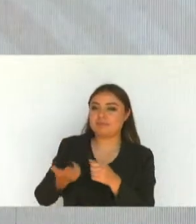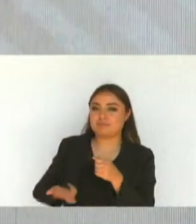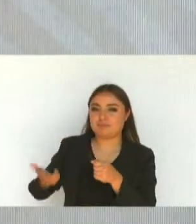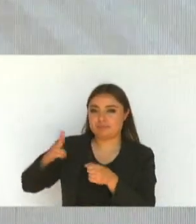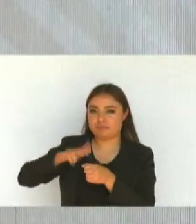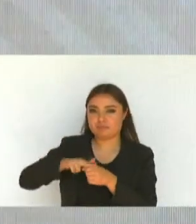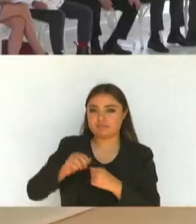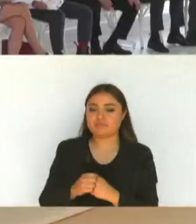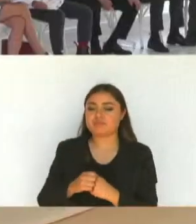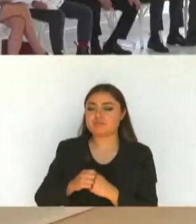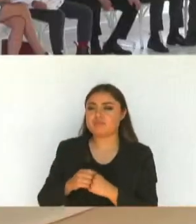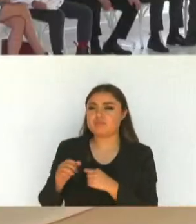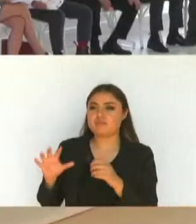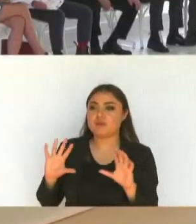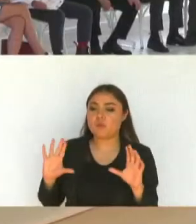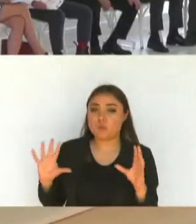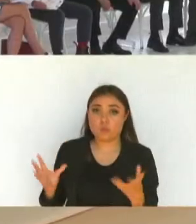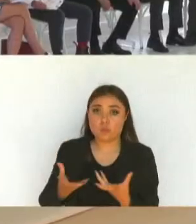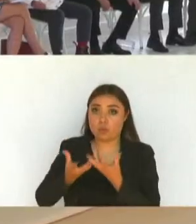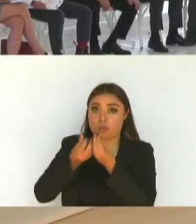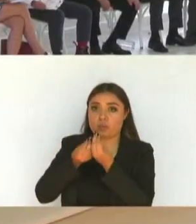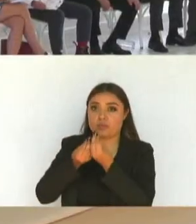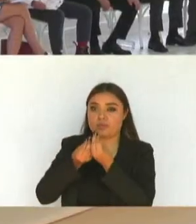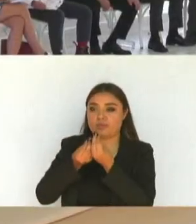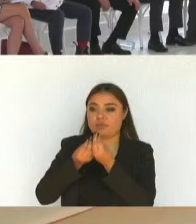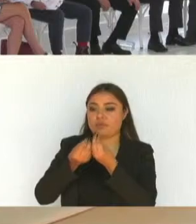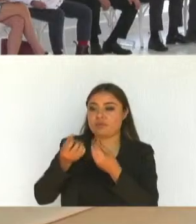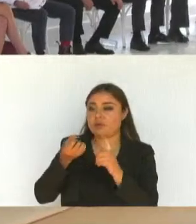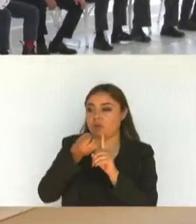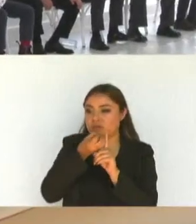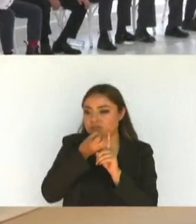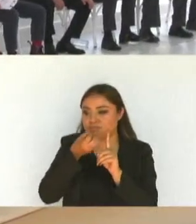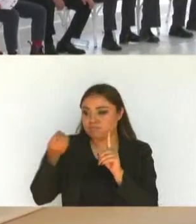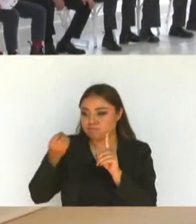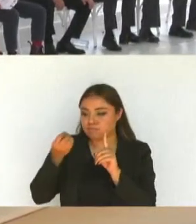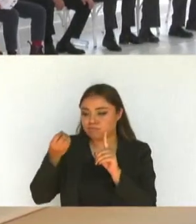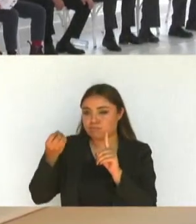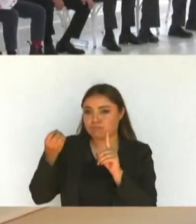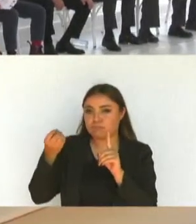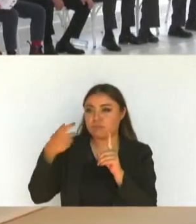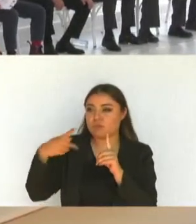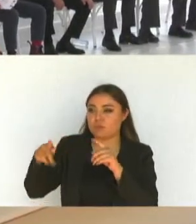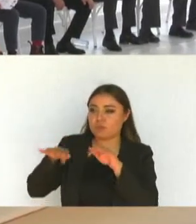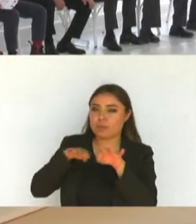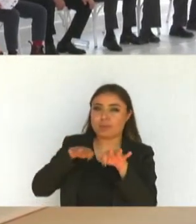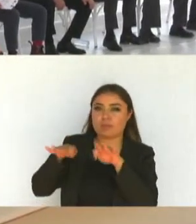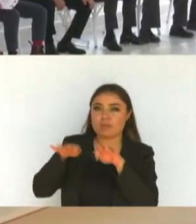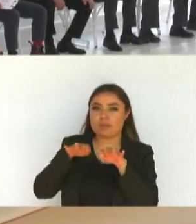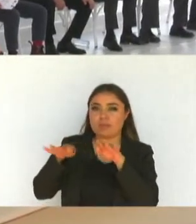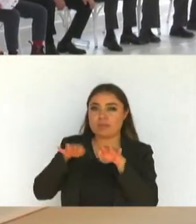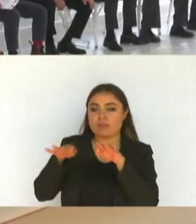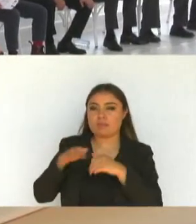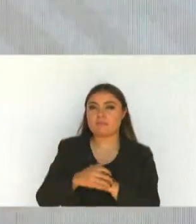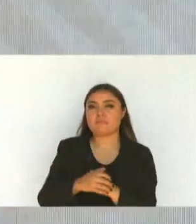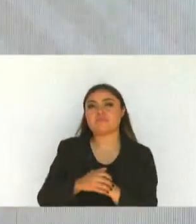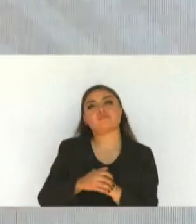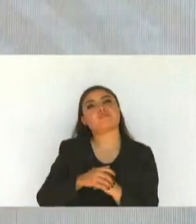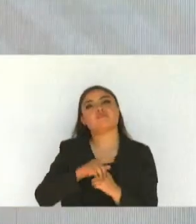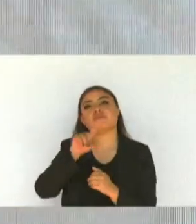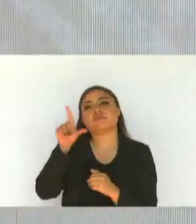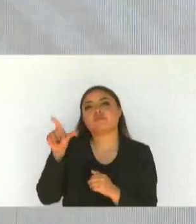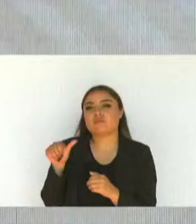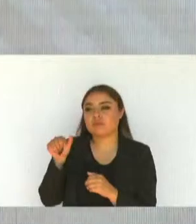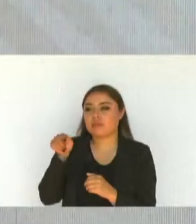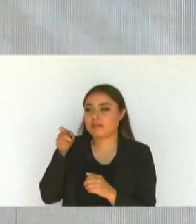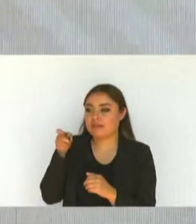en total coordinación con las autoridades sanitarias del trabajo, y los implementamos en todas nuestras